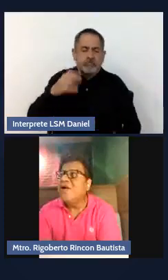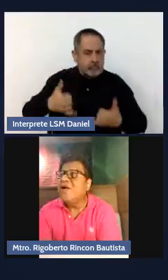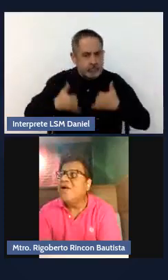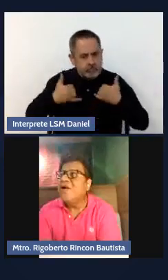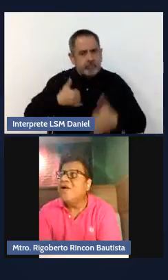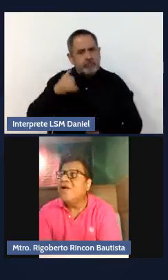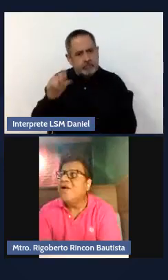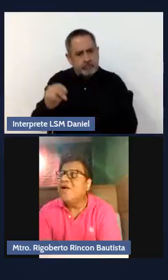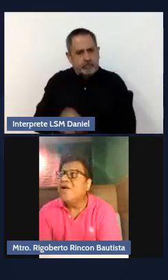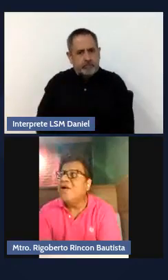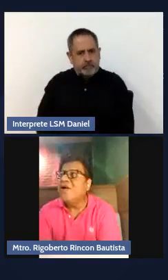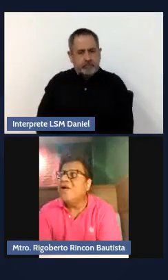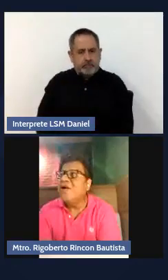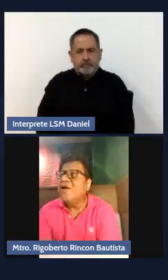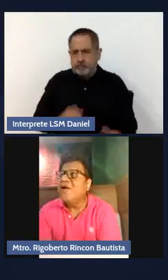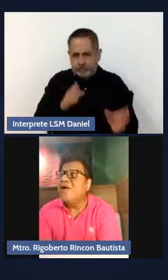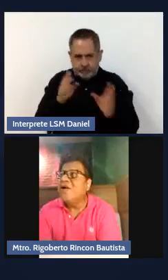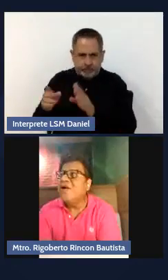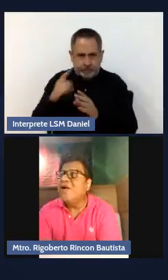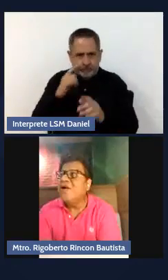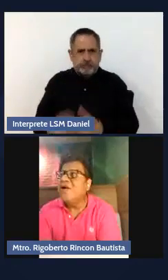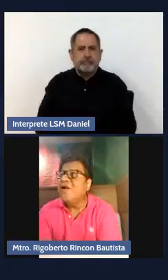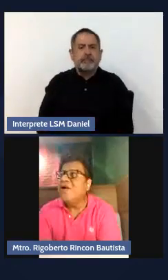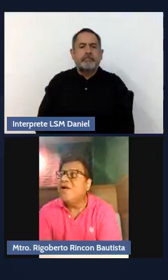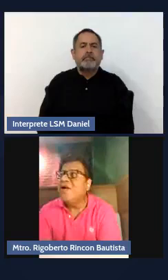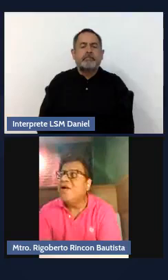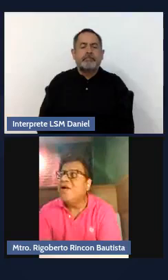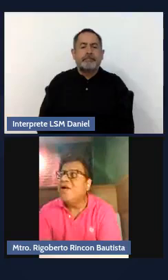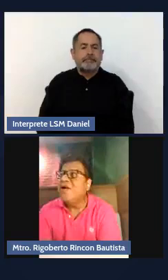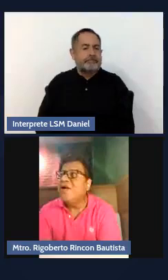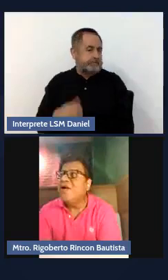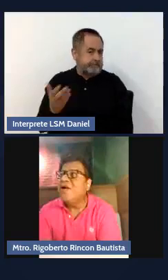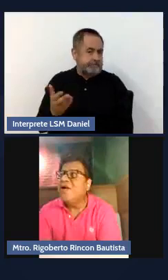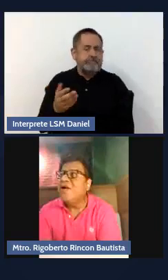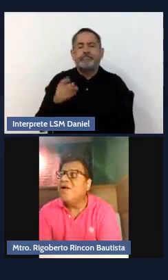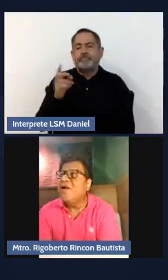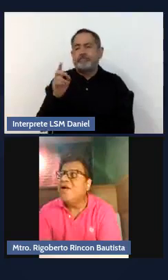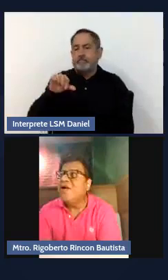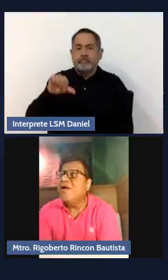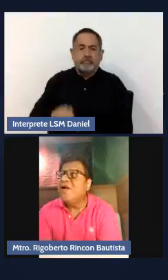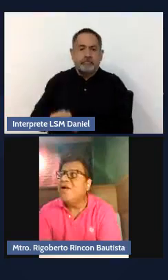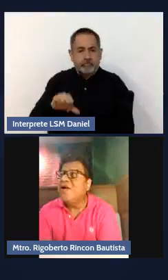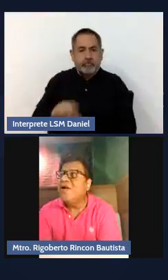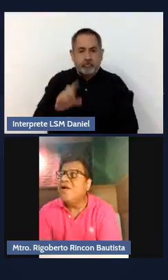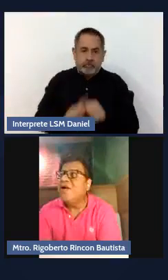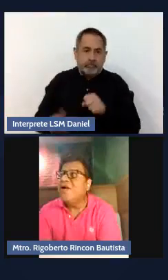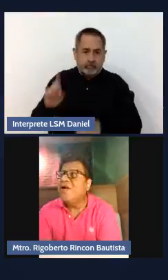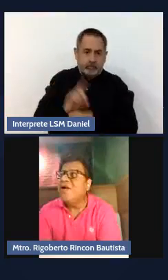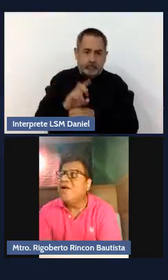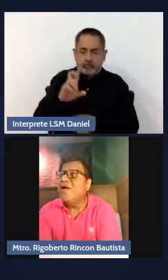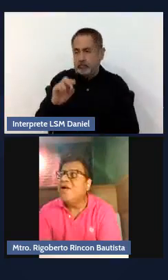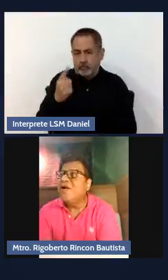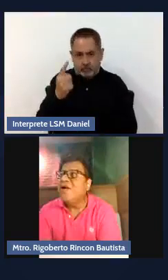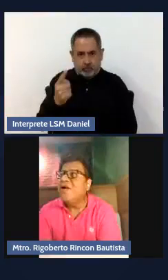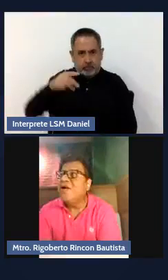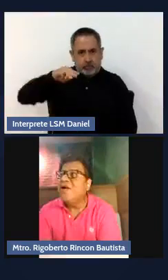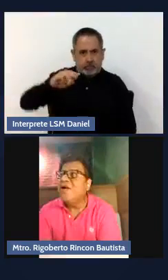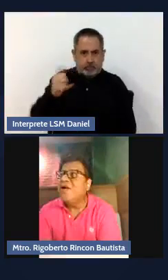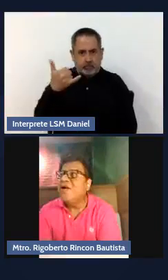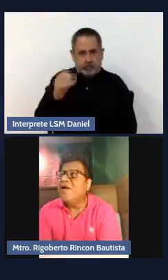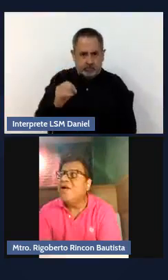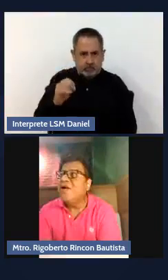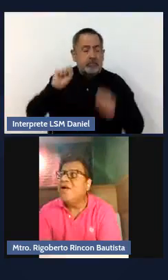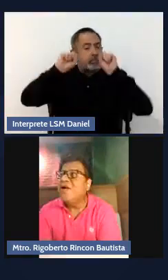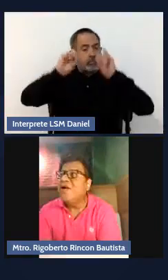Vamos con la siguiente diapositiva. Ok, bueno, pues el día de hoy, pues sí estamos celebrando el Día Mundial Sin